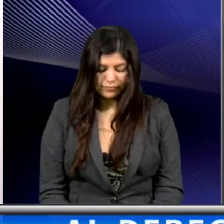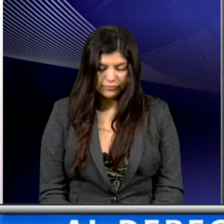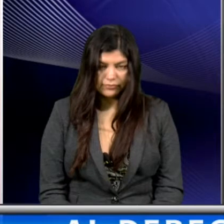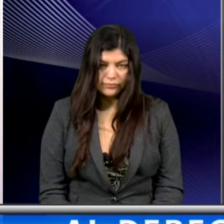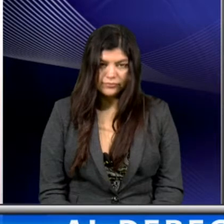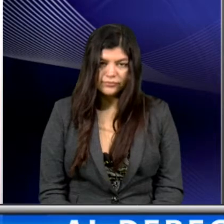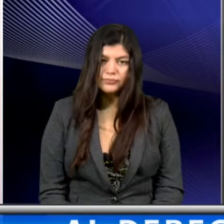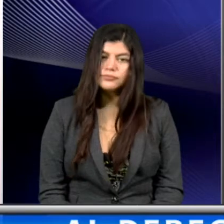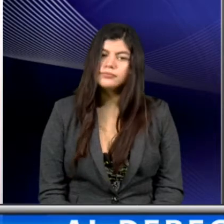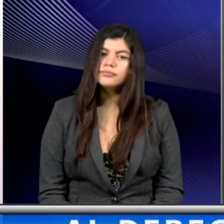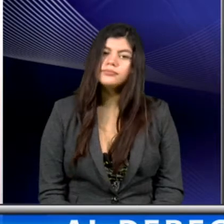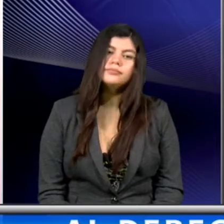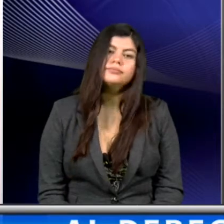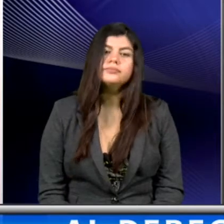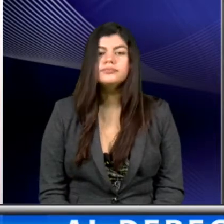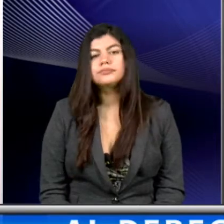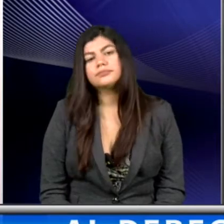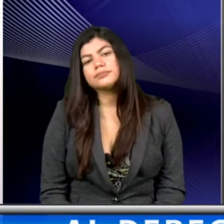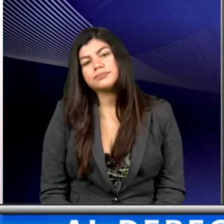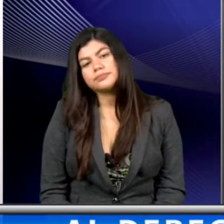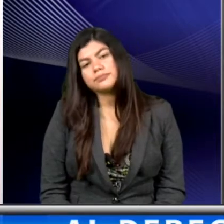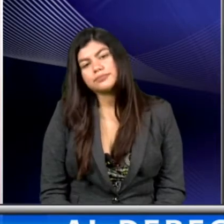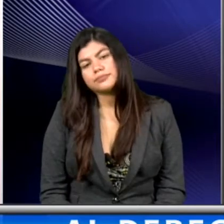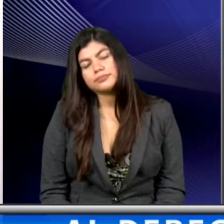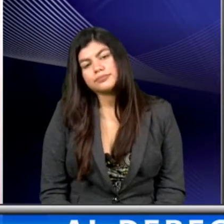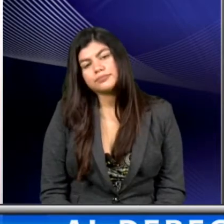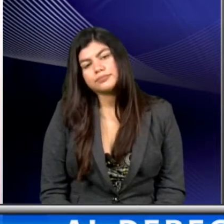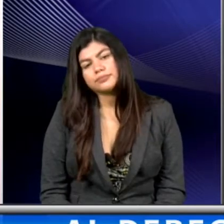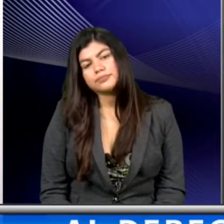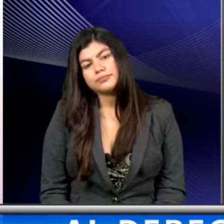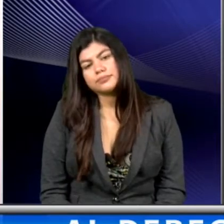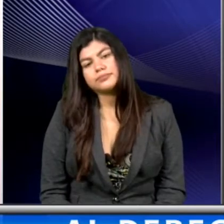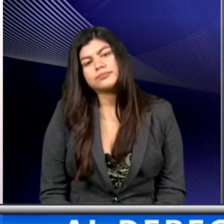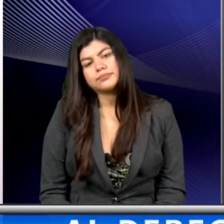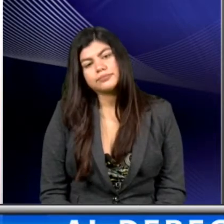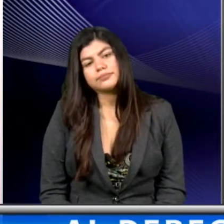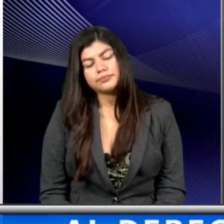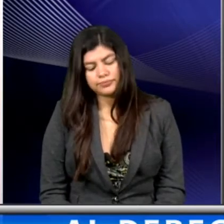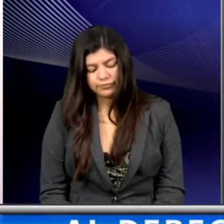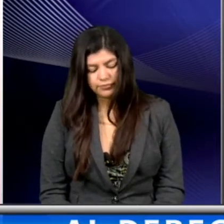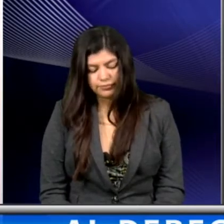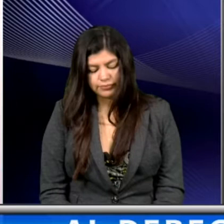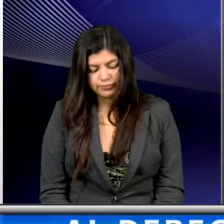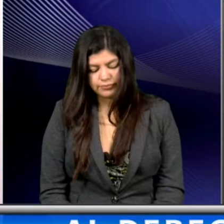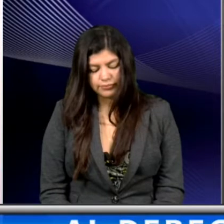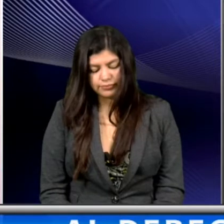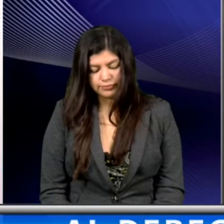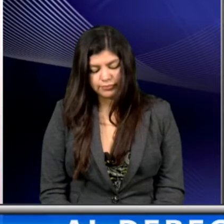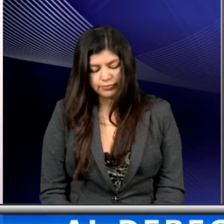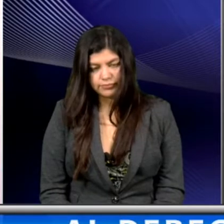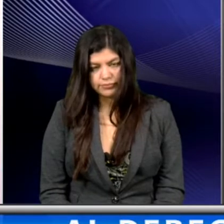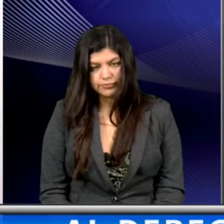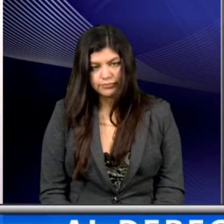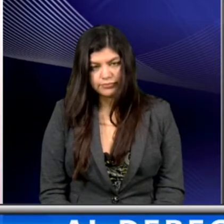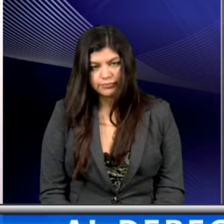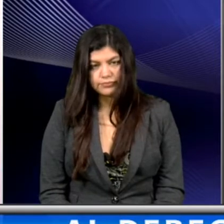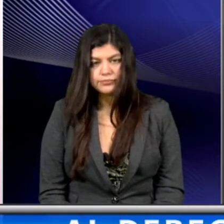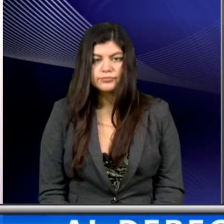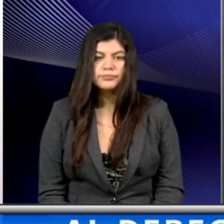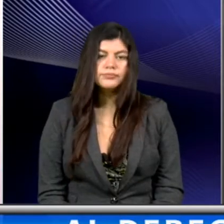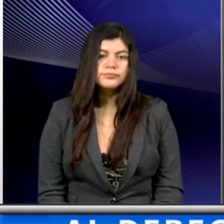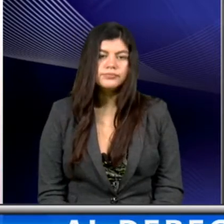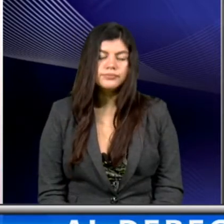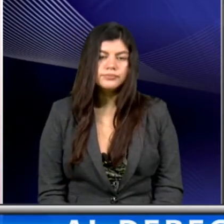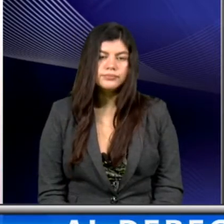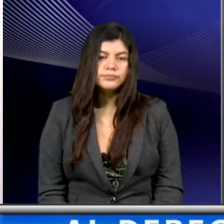funcionamiento corporal, pero también cambios en la conducta de las personas, en los comportamientos. Pero